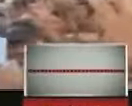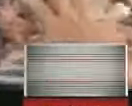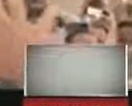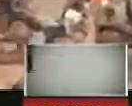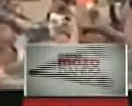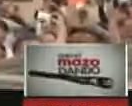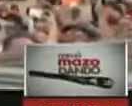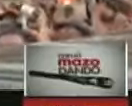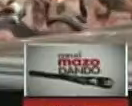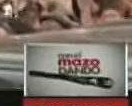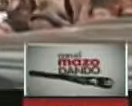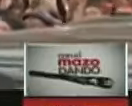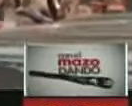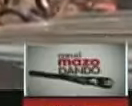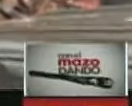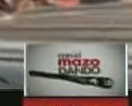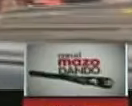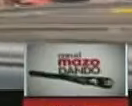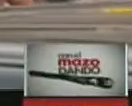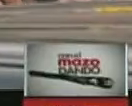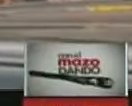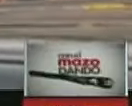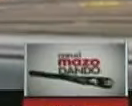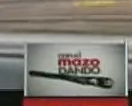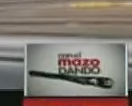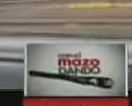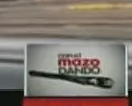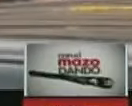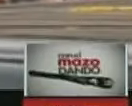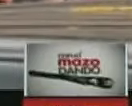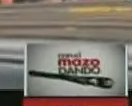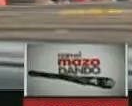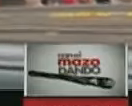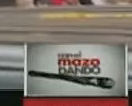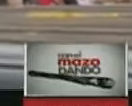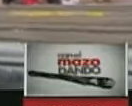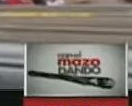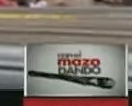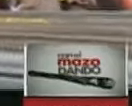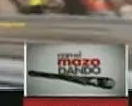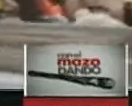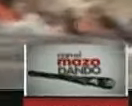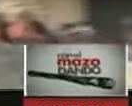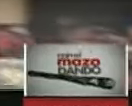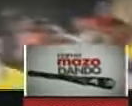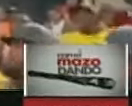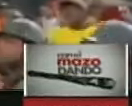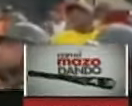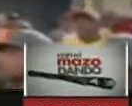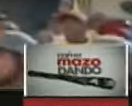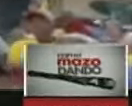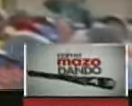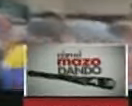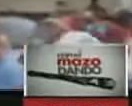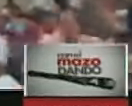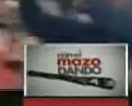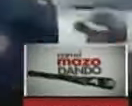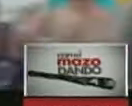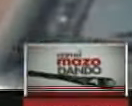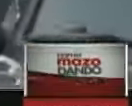redes sociales. Y también grabamos una nueva modalidad que se llama, tú deberías hacerla, Diosdado,